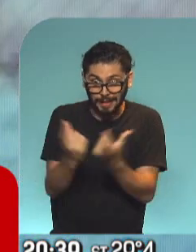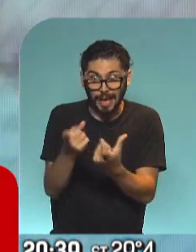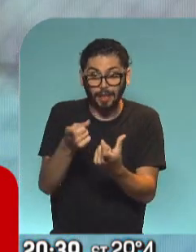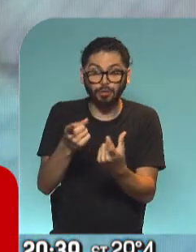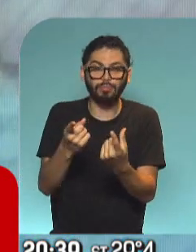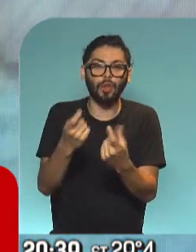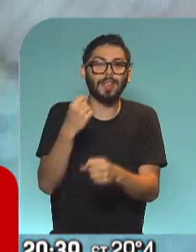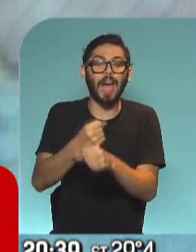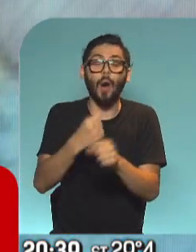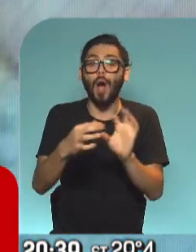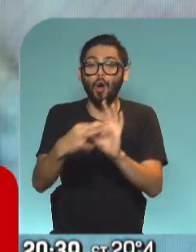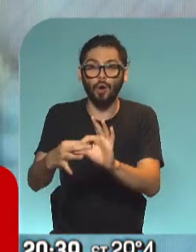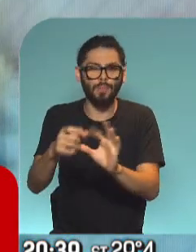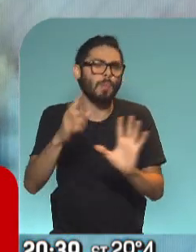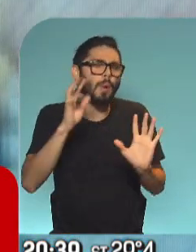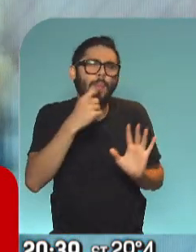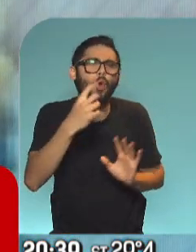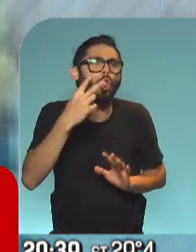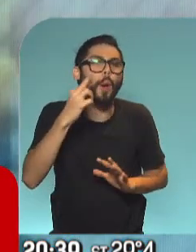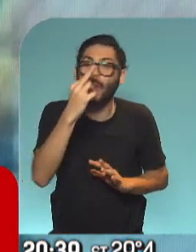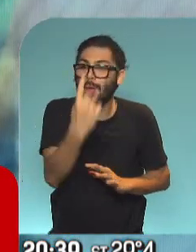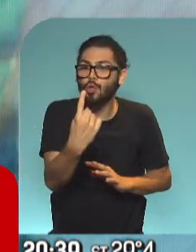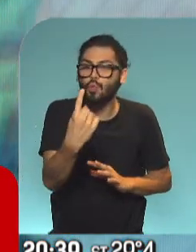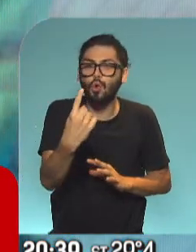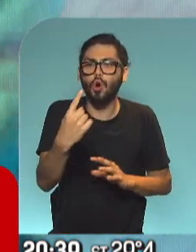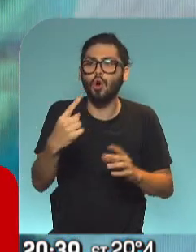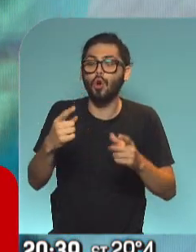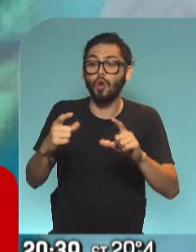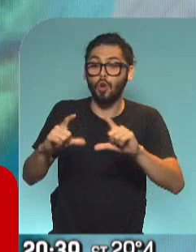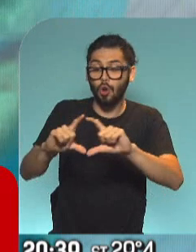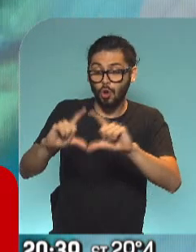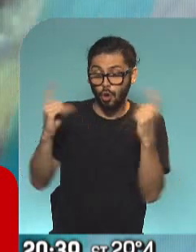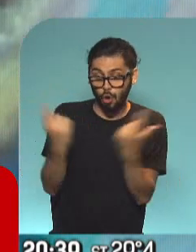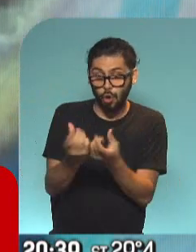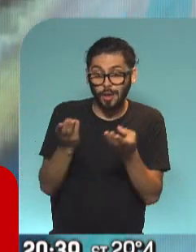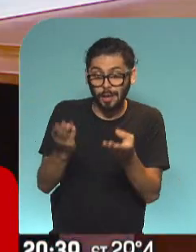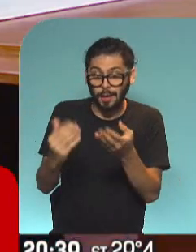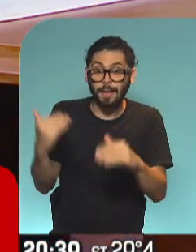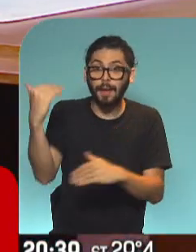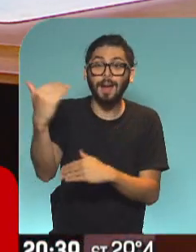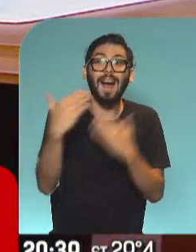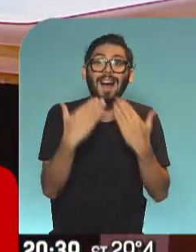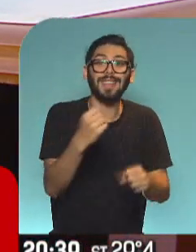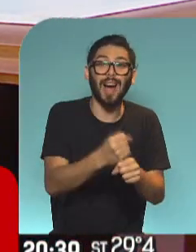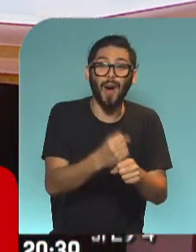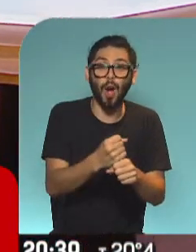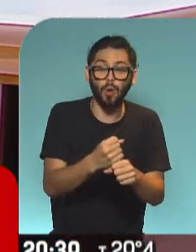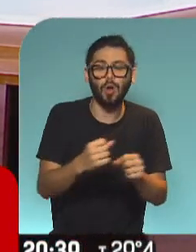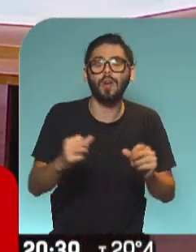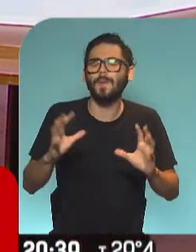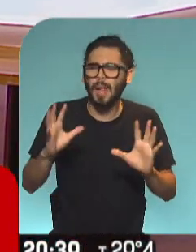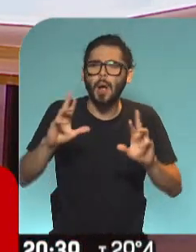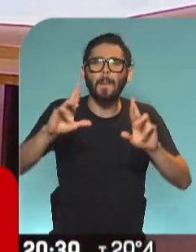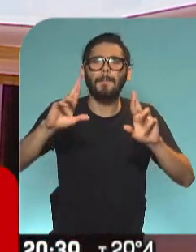digamos, una meta para 2021, que el plan social además tenga el empleo. No solo el plan social, que la Argentina, que el